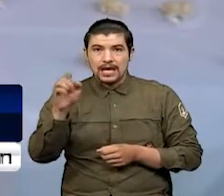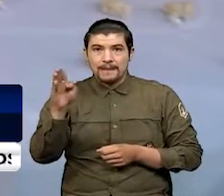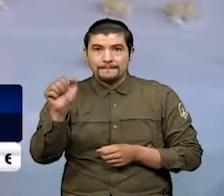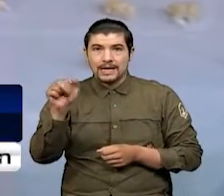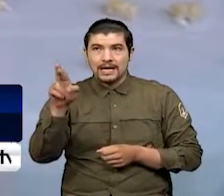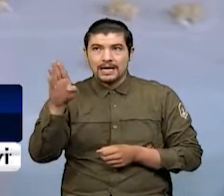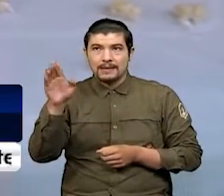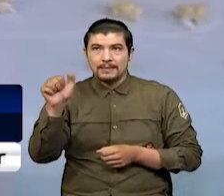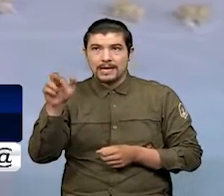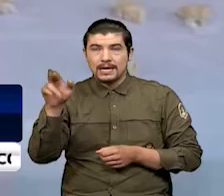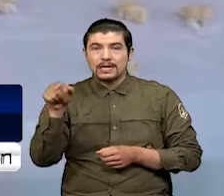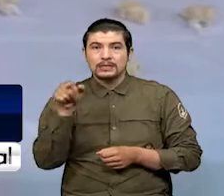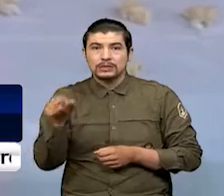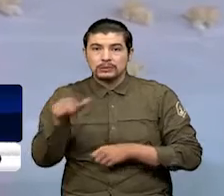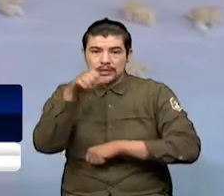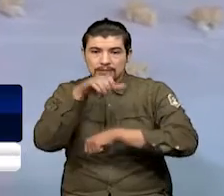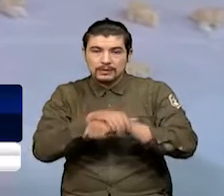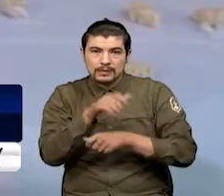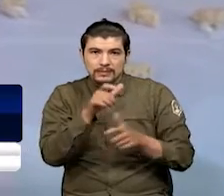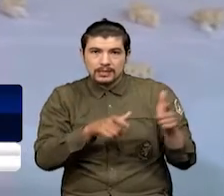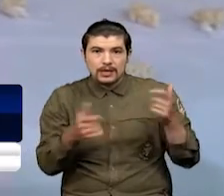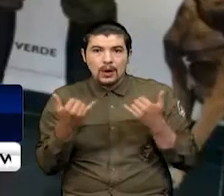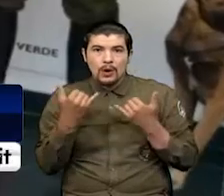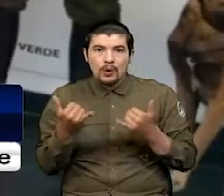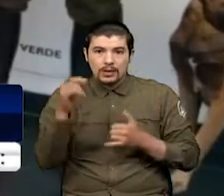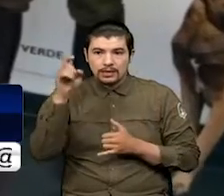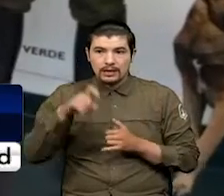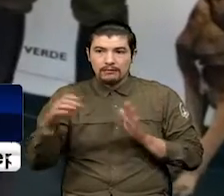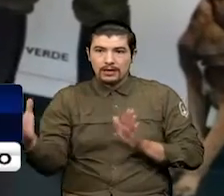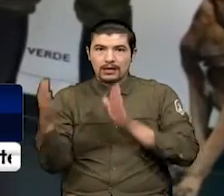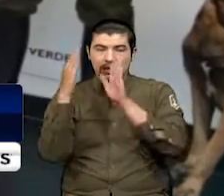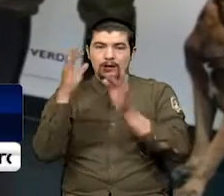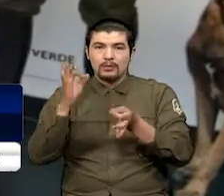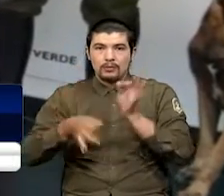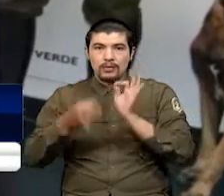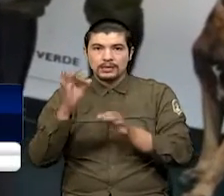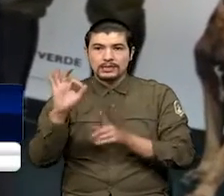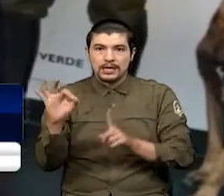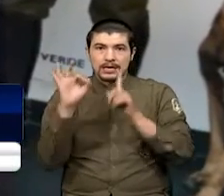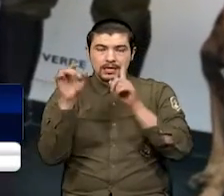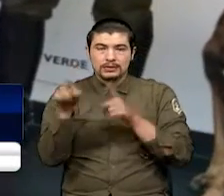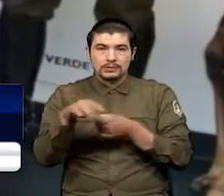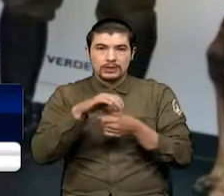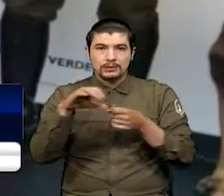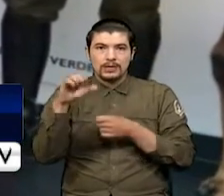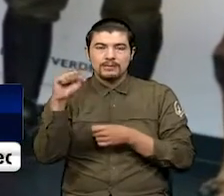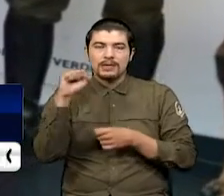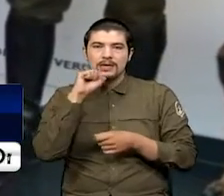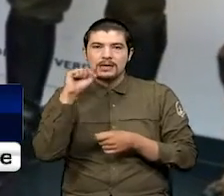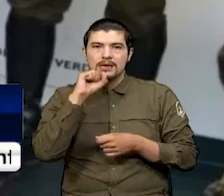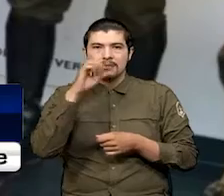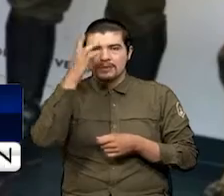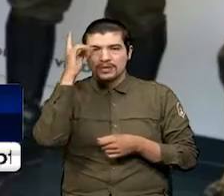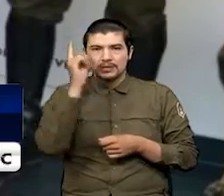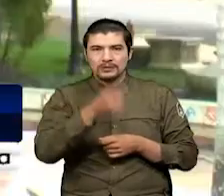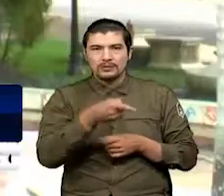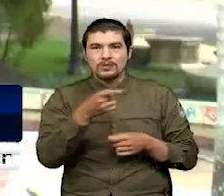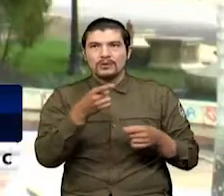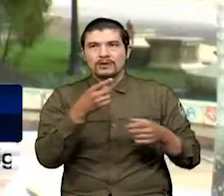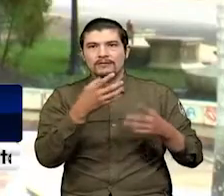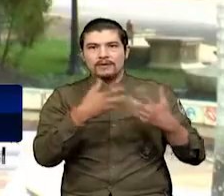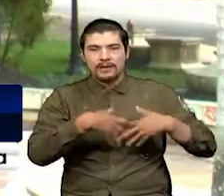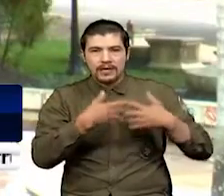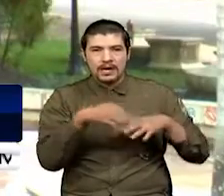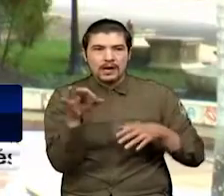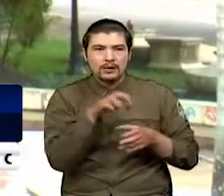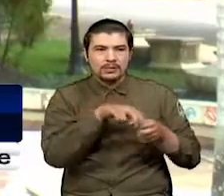personas que hoy deberán responder ante un juez de garantías en Barranca Bermeja por los delitos de porte, tráfico y fabricación de